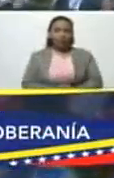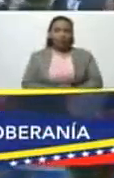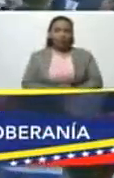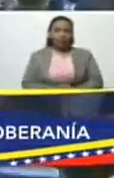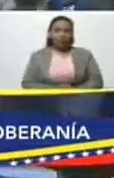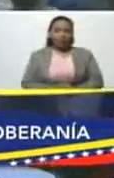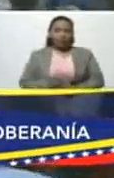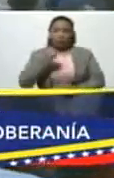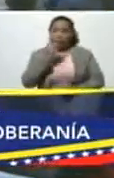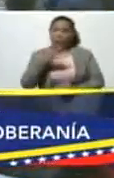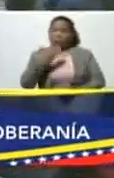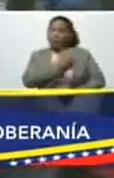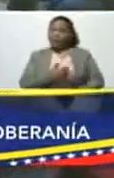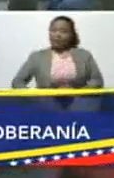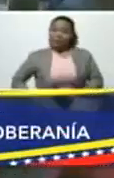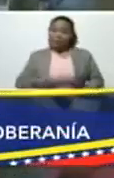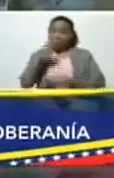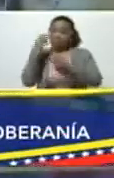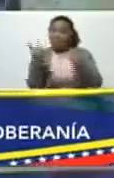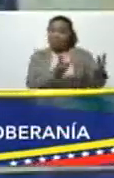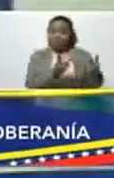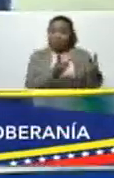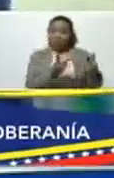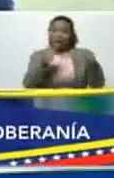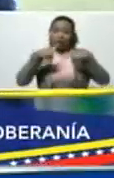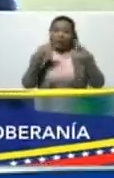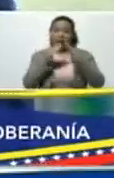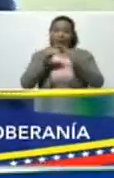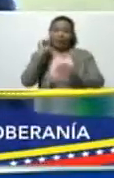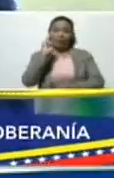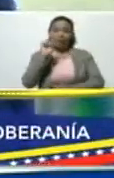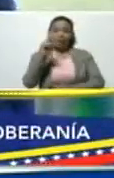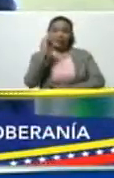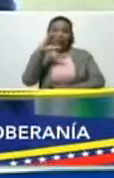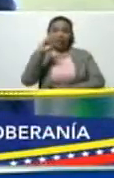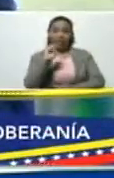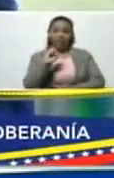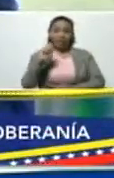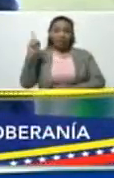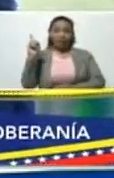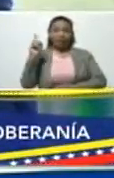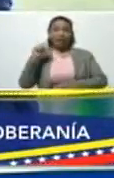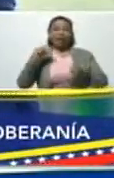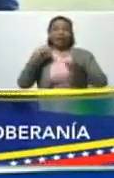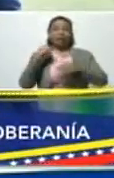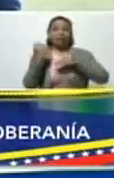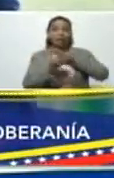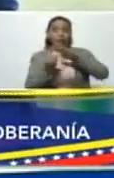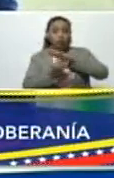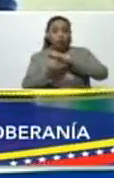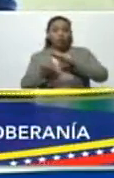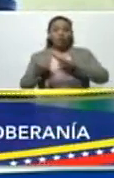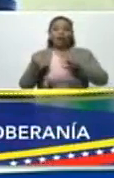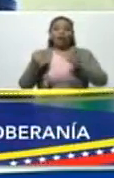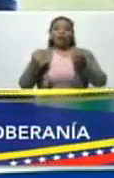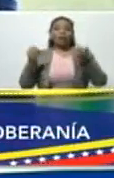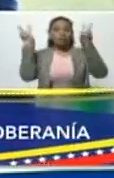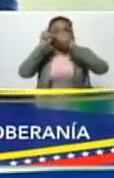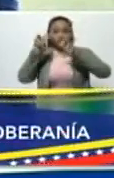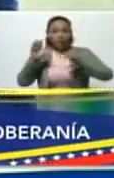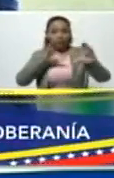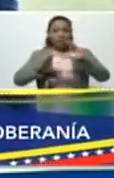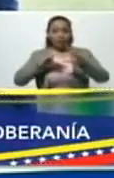Bueno, presidente, bienvenido a su casa del IBI, el Instituto Venezolano de Investigaciones Científicas. De verdad que lo estábamos esperando.